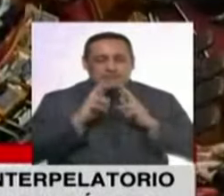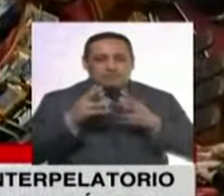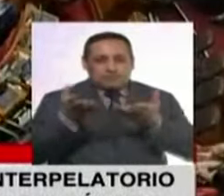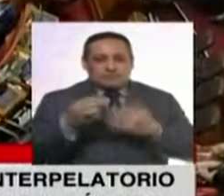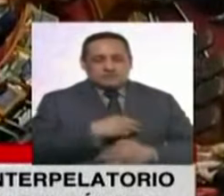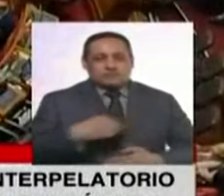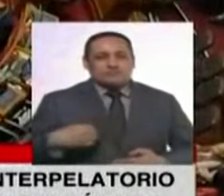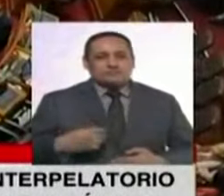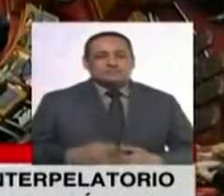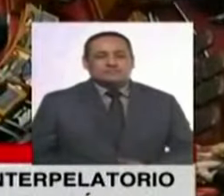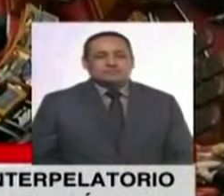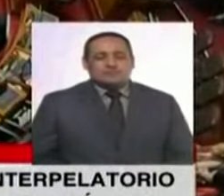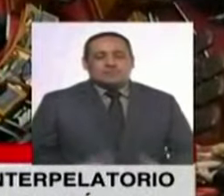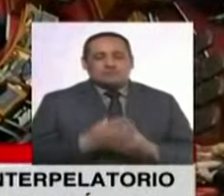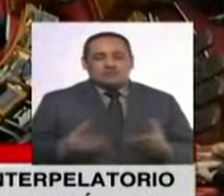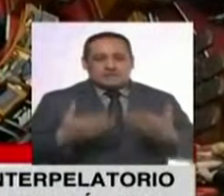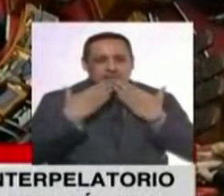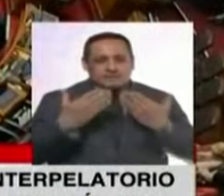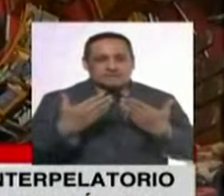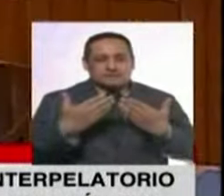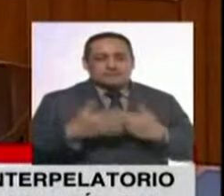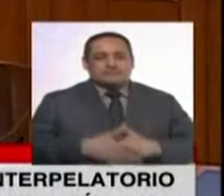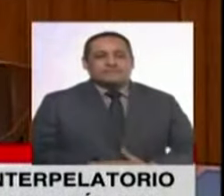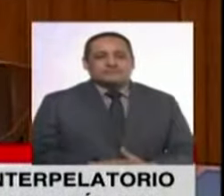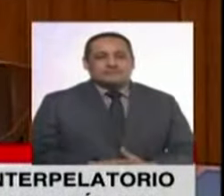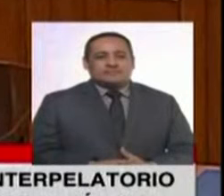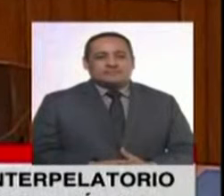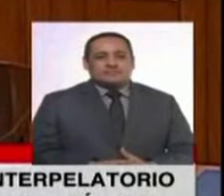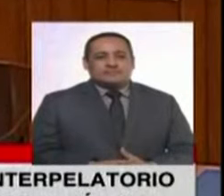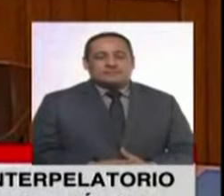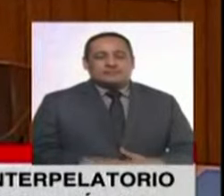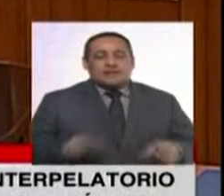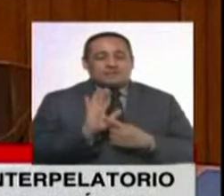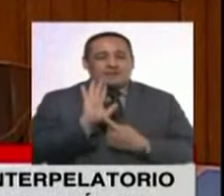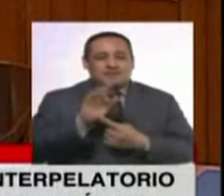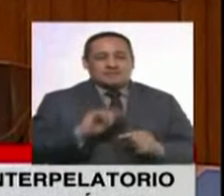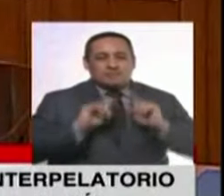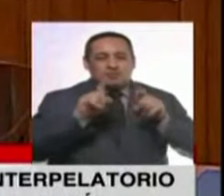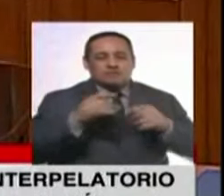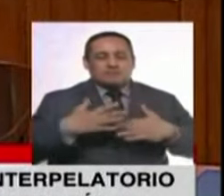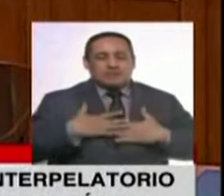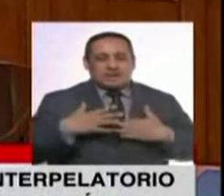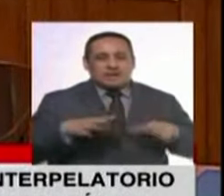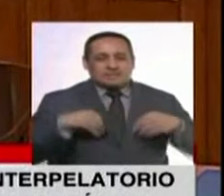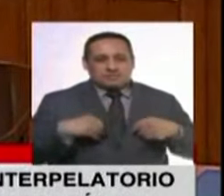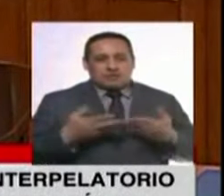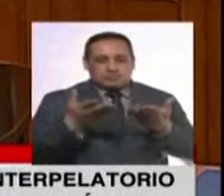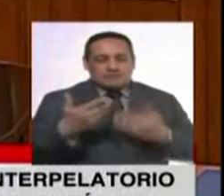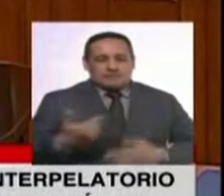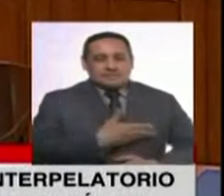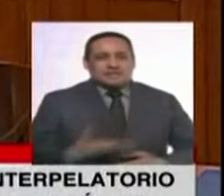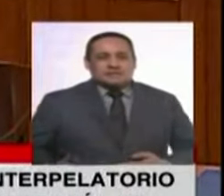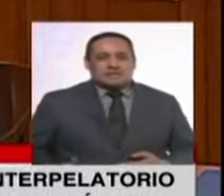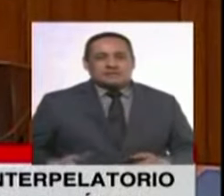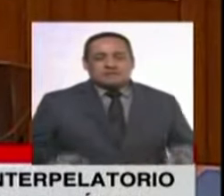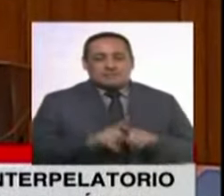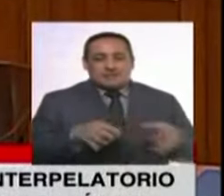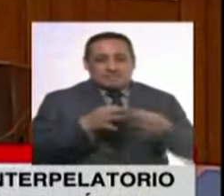responda señor ministro Muchas gracias señor presidente la presente pregunta me permite señora presidenta